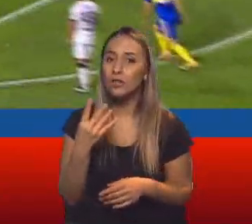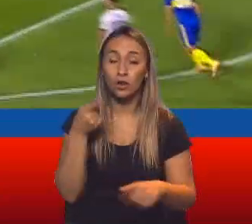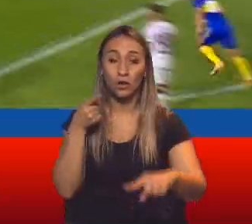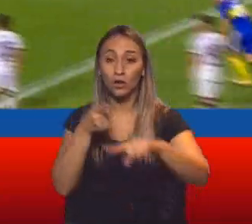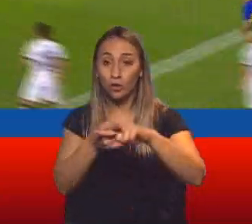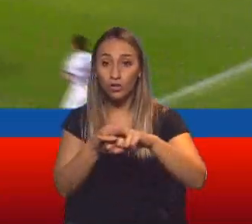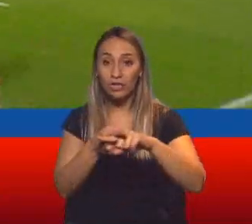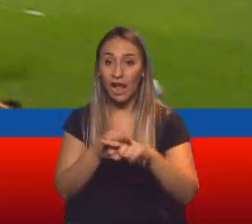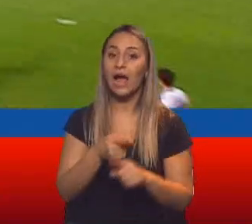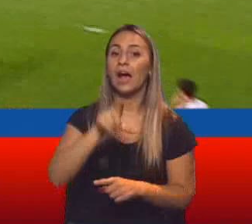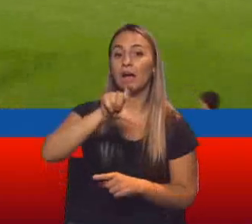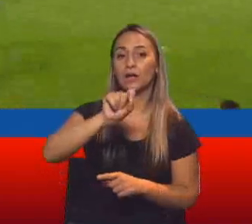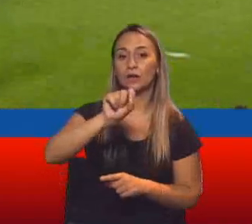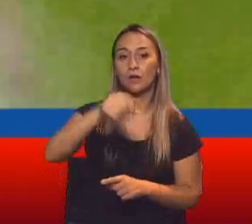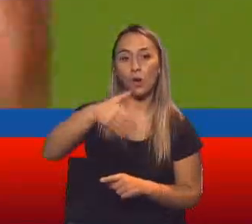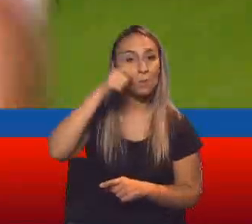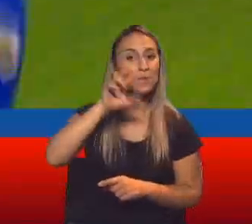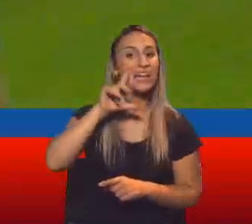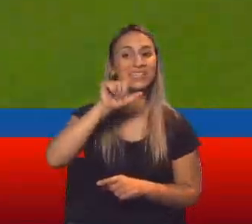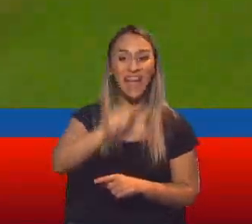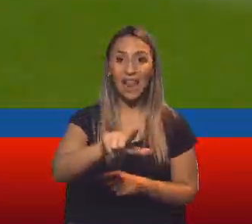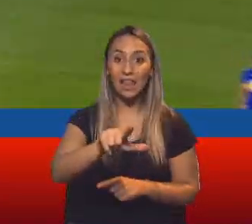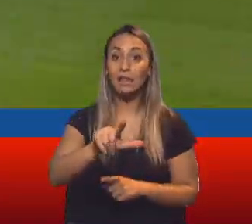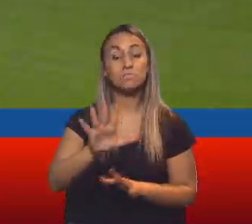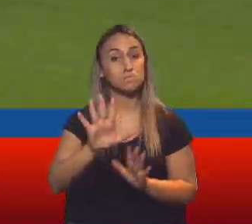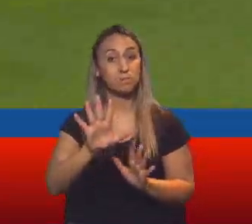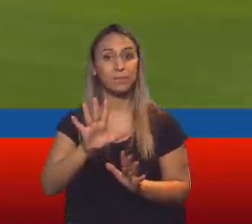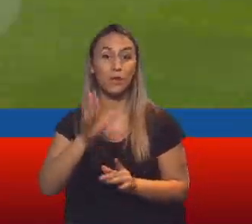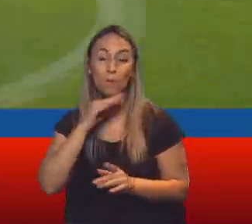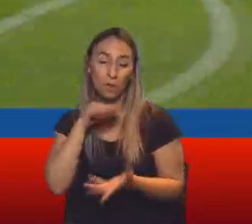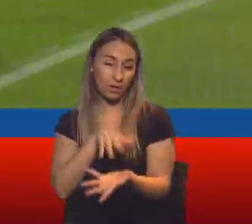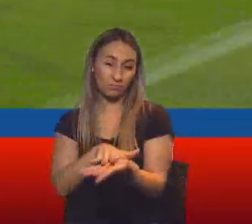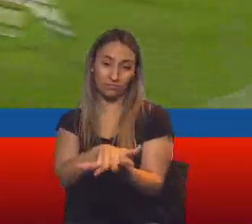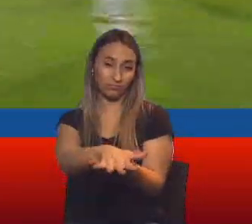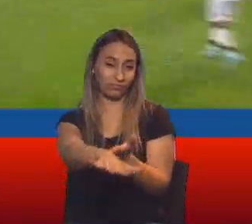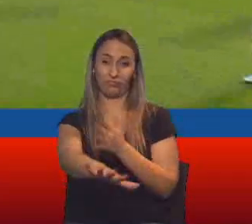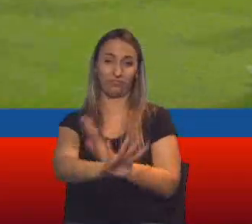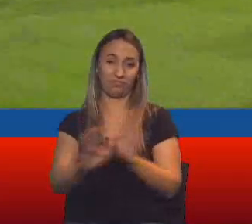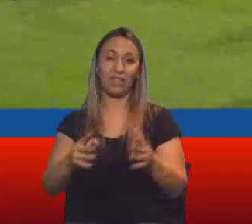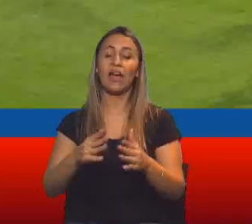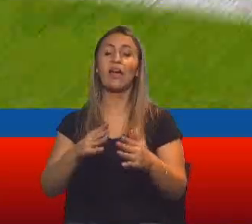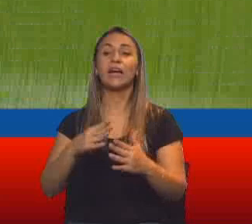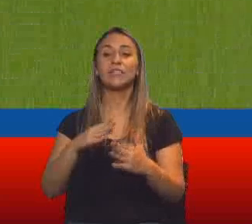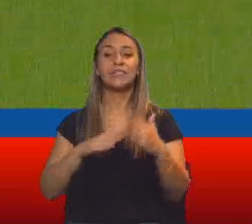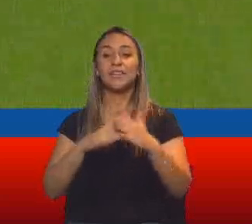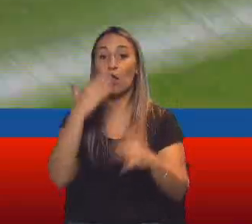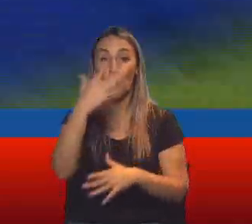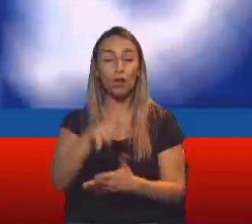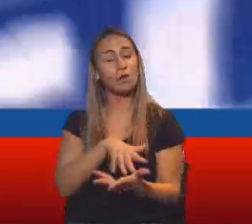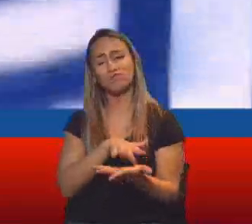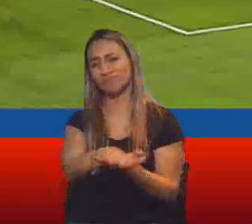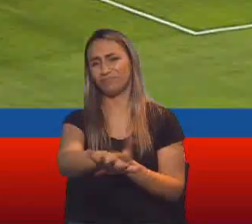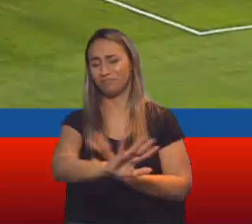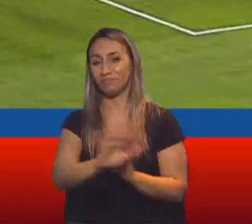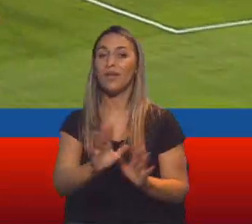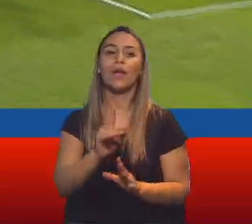a Puerto Comercial. Hay que tener en cuenta que Boca lo pasó por arriba a Central Córdoba, que se quedó rápidamente con